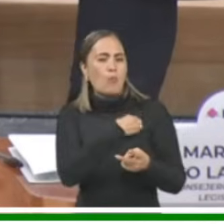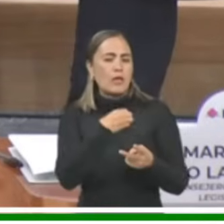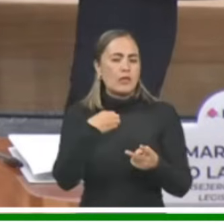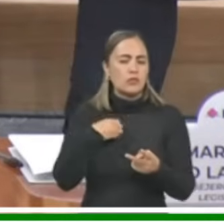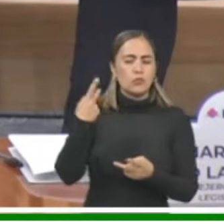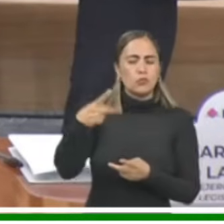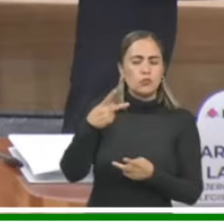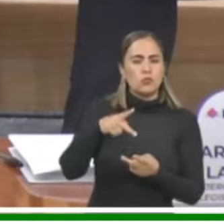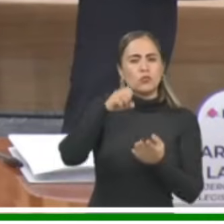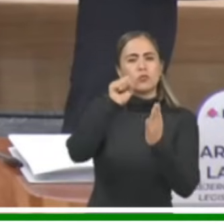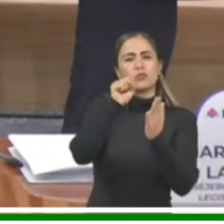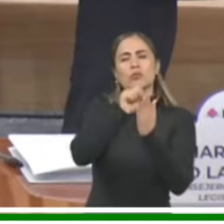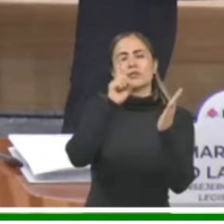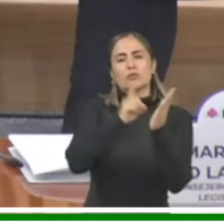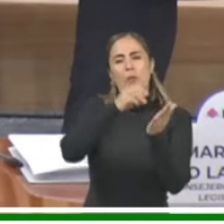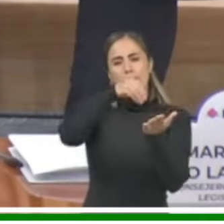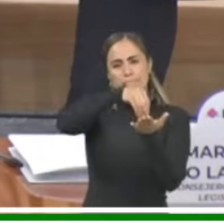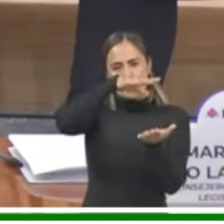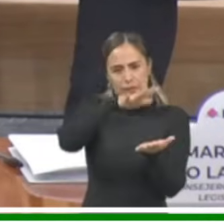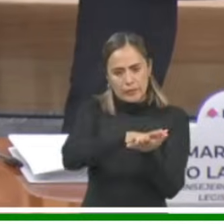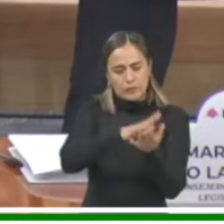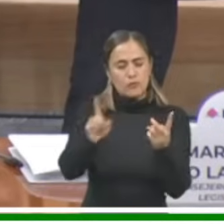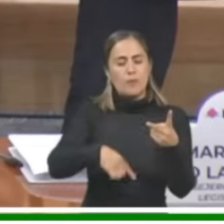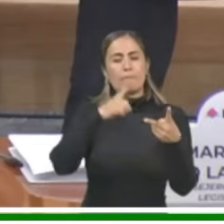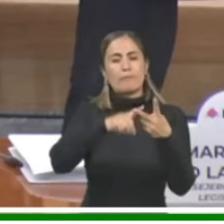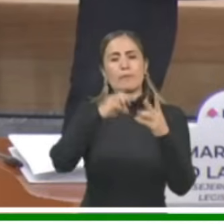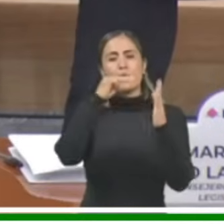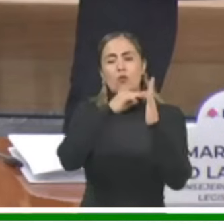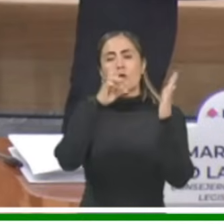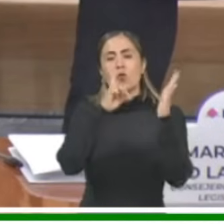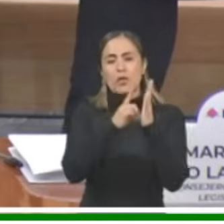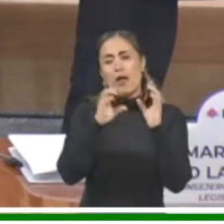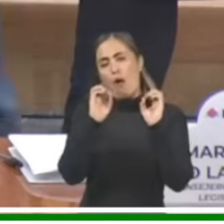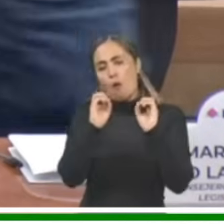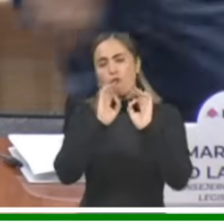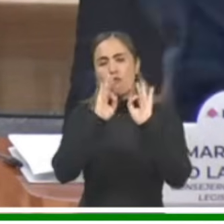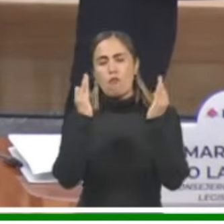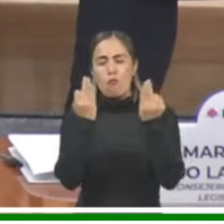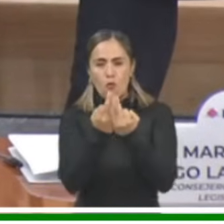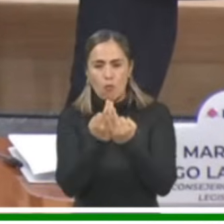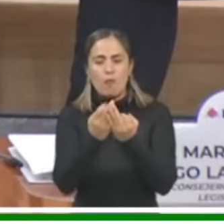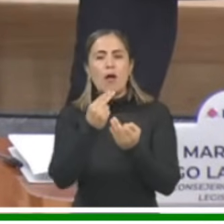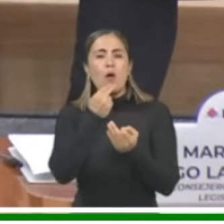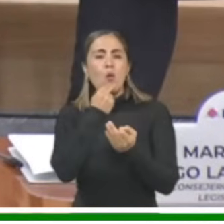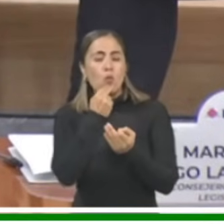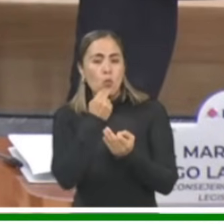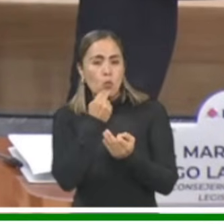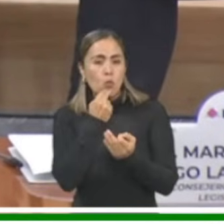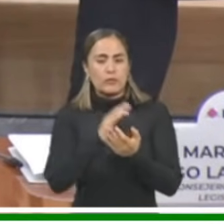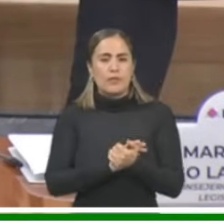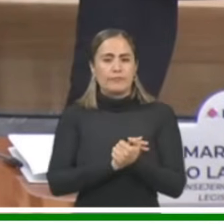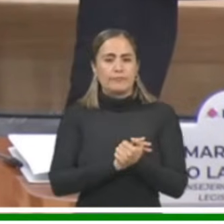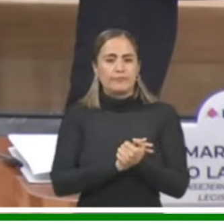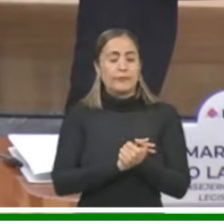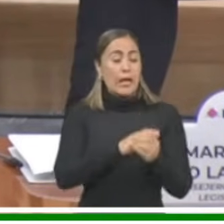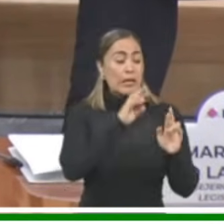solicitud de registro. La metodología o formato que se utilizará para realizar la relación histórica de